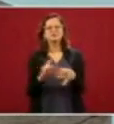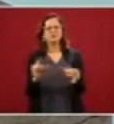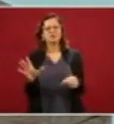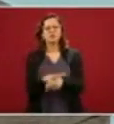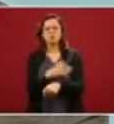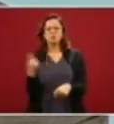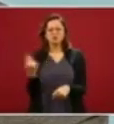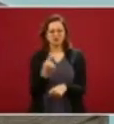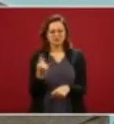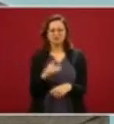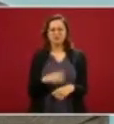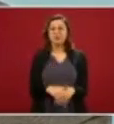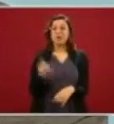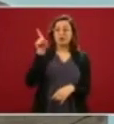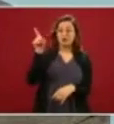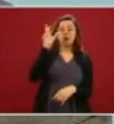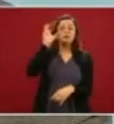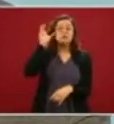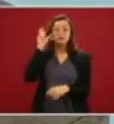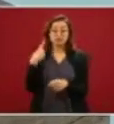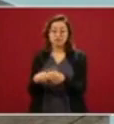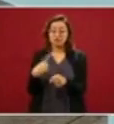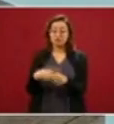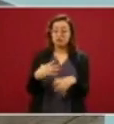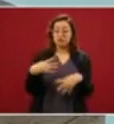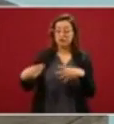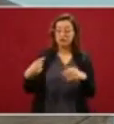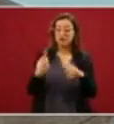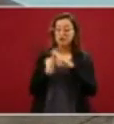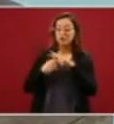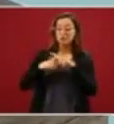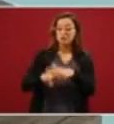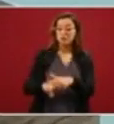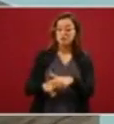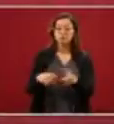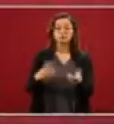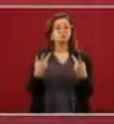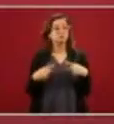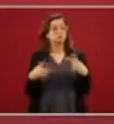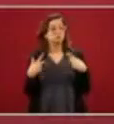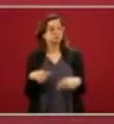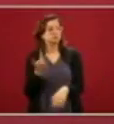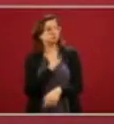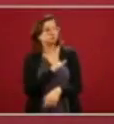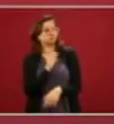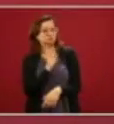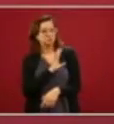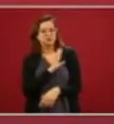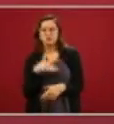el inicio de la epidemia, y en mucho como parte de esta reacción de temor, esta reacción